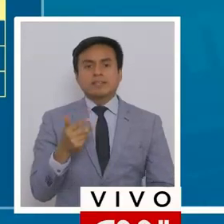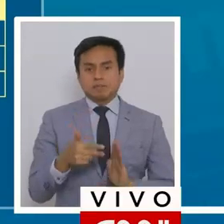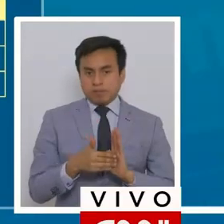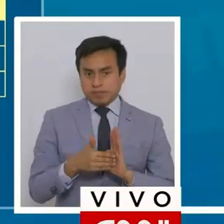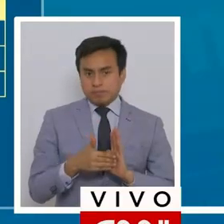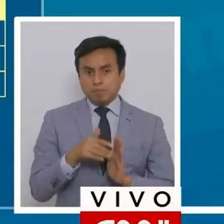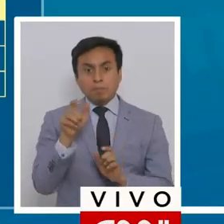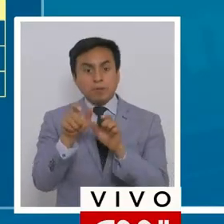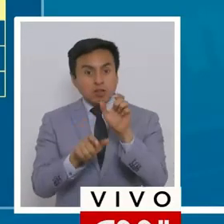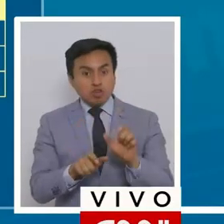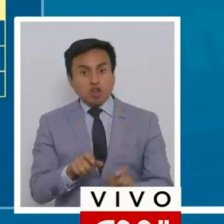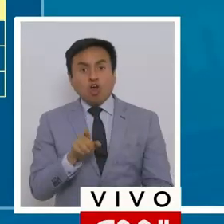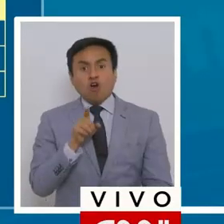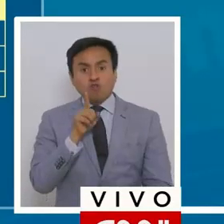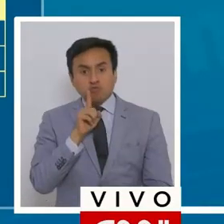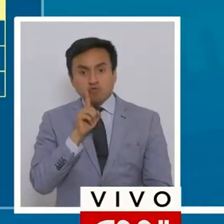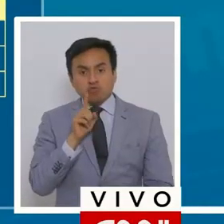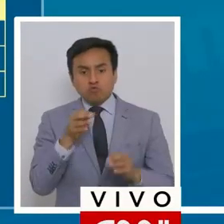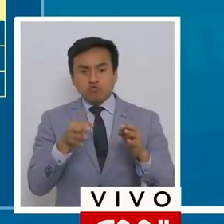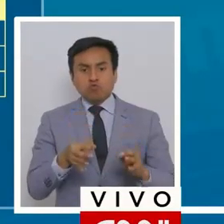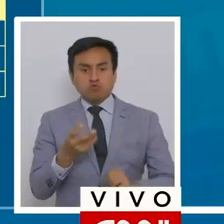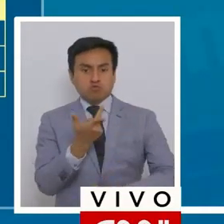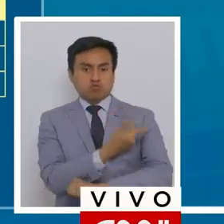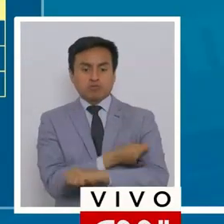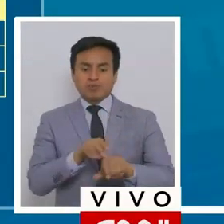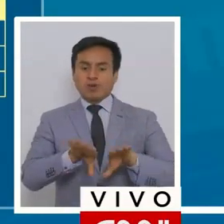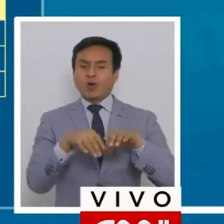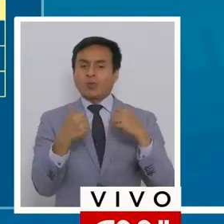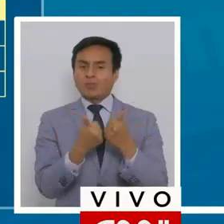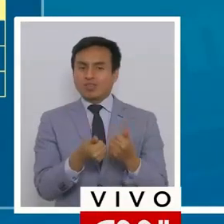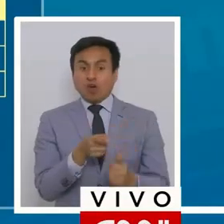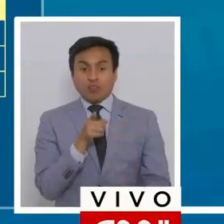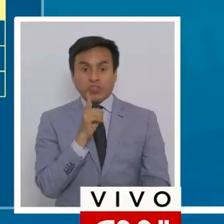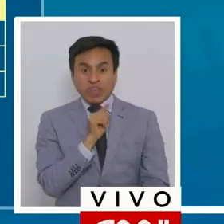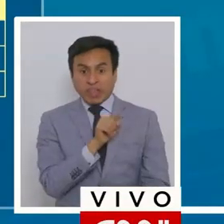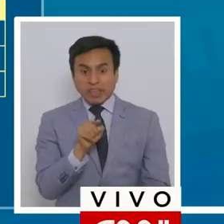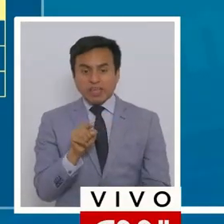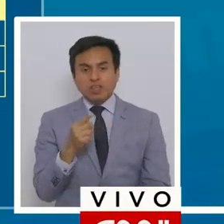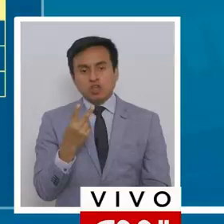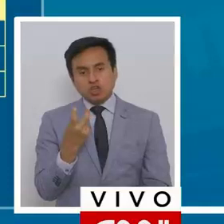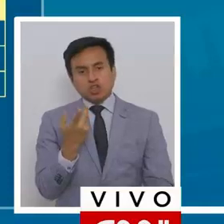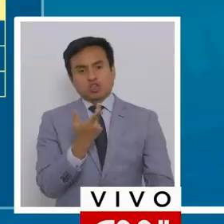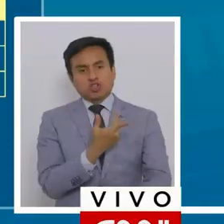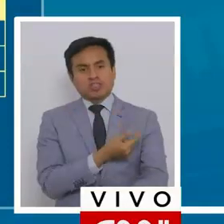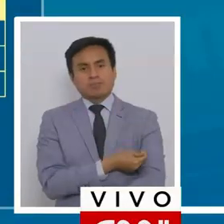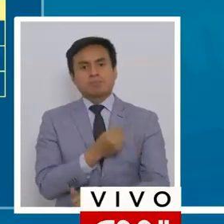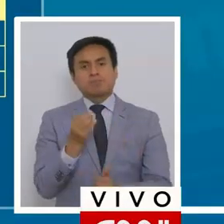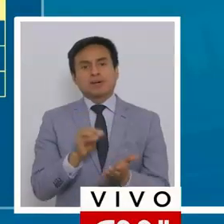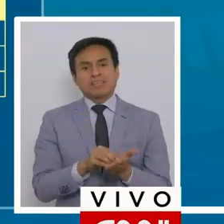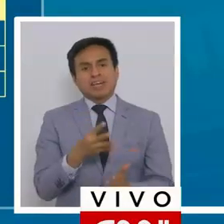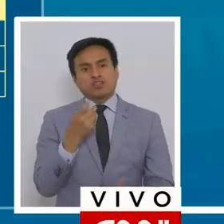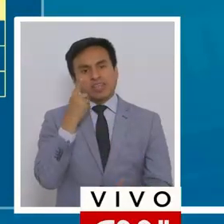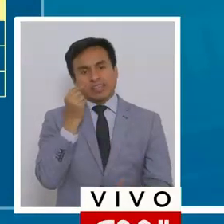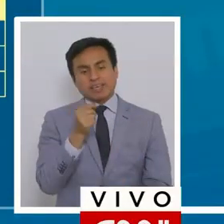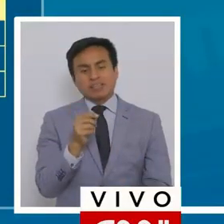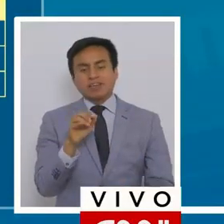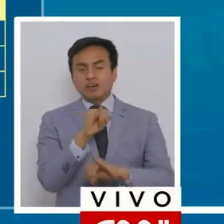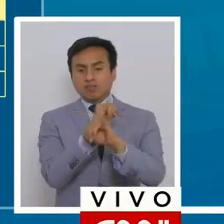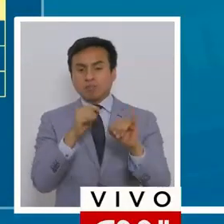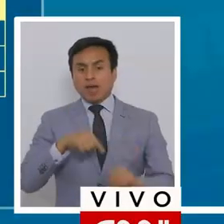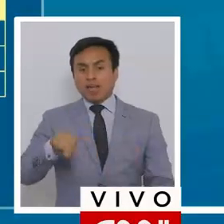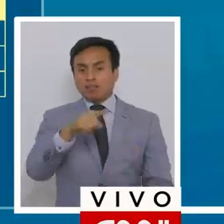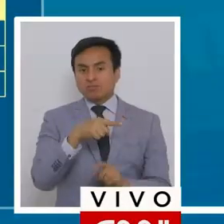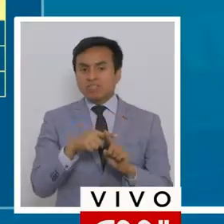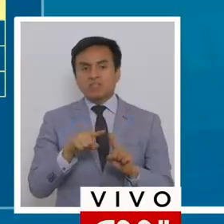2.397.000 personas que sí contaban con su esquema de vacunación completo, es decir, las dos dosis más 14 días, el escenario fue